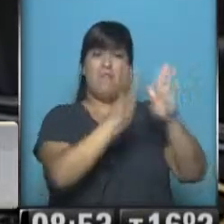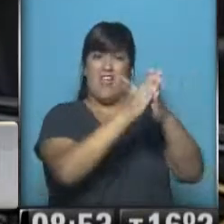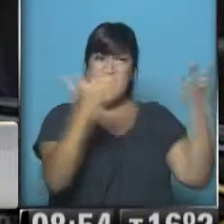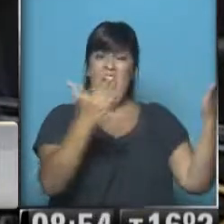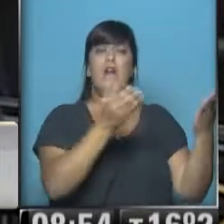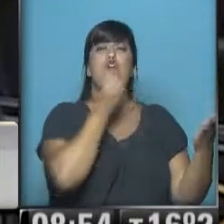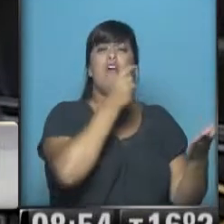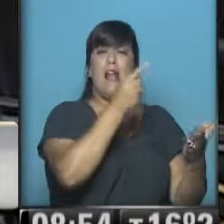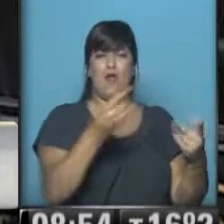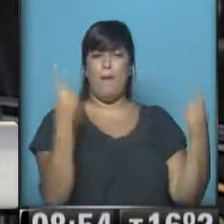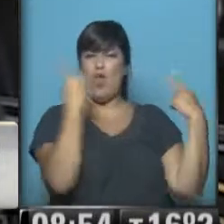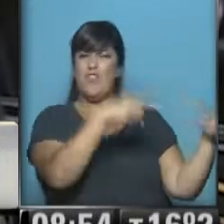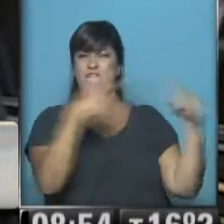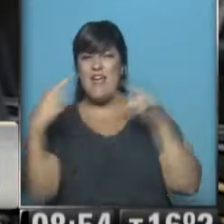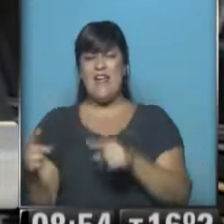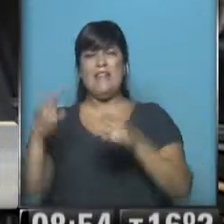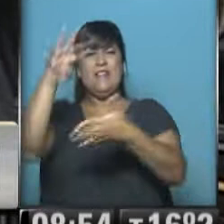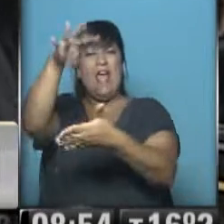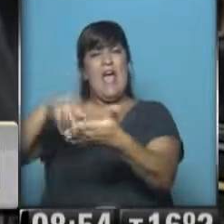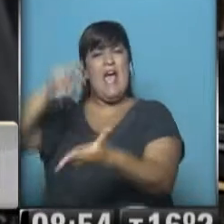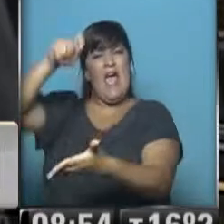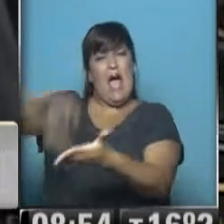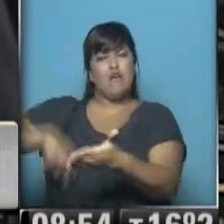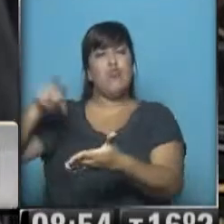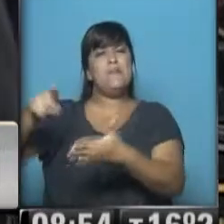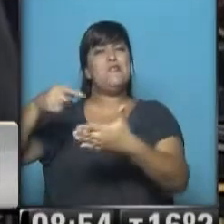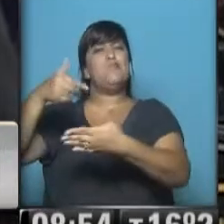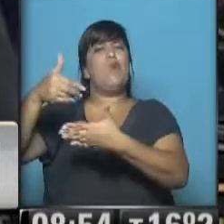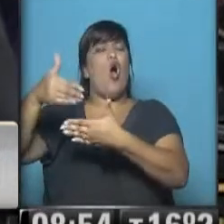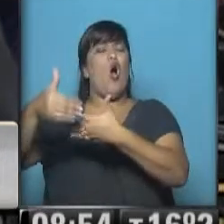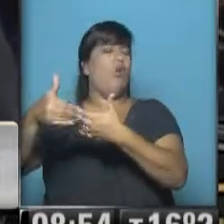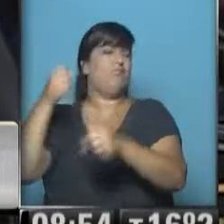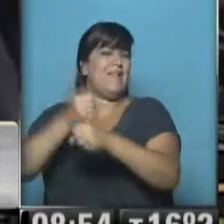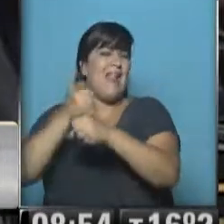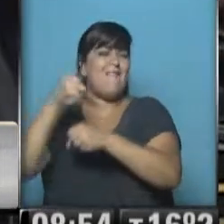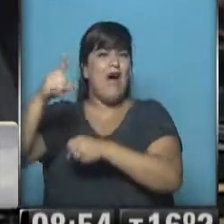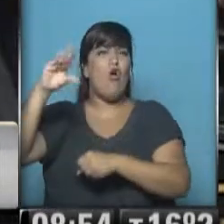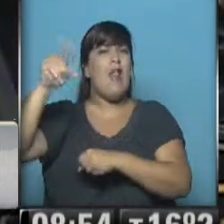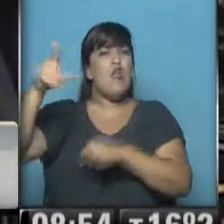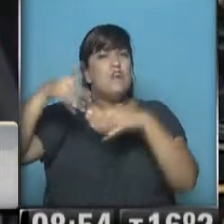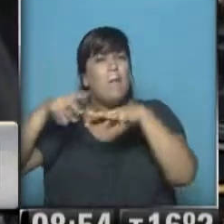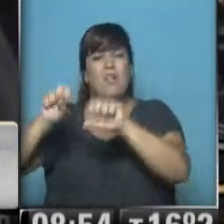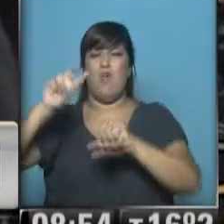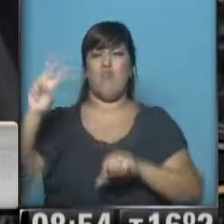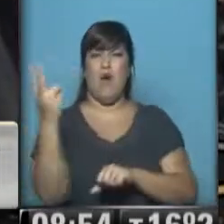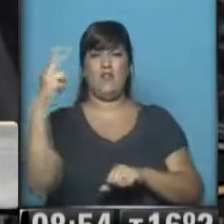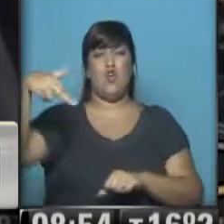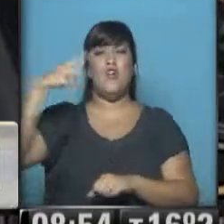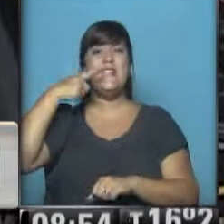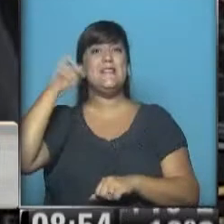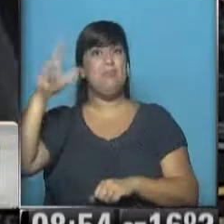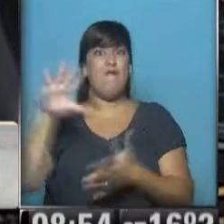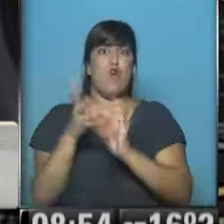testigo pública en el procedimiento que se hizo la noche en que se halló el cadáver del fiscal Nisman en el interior de su